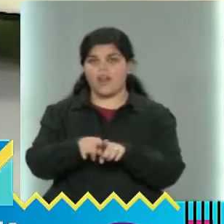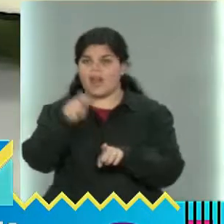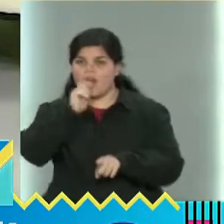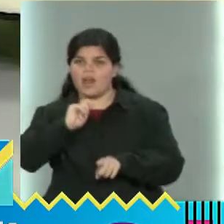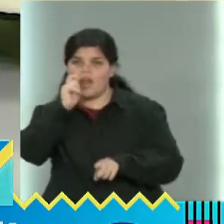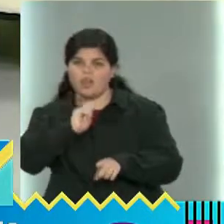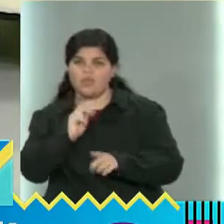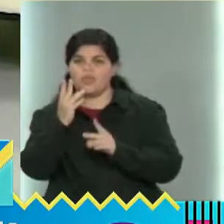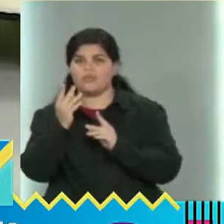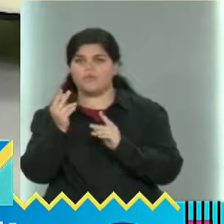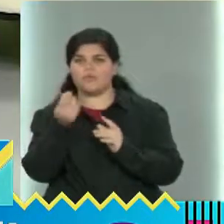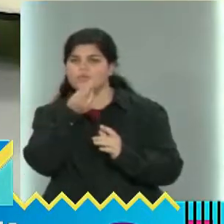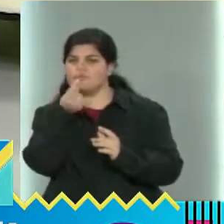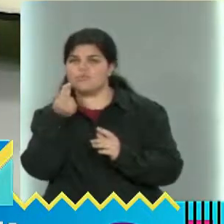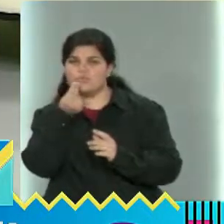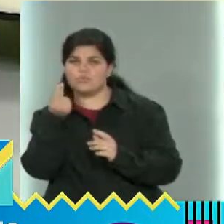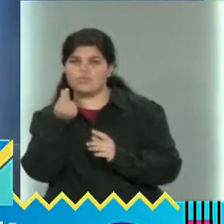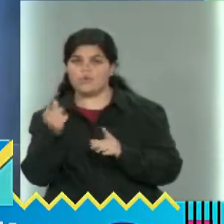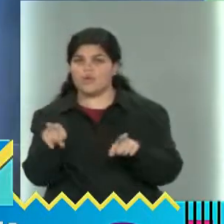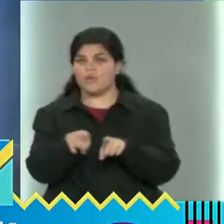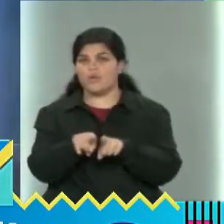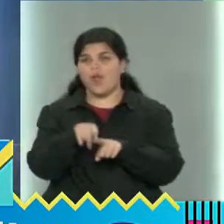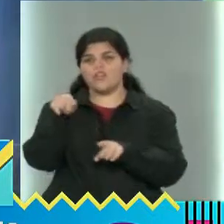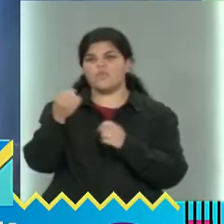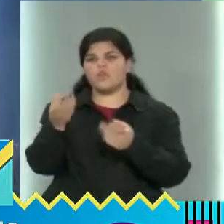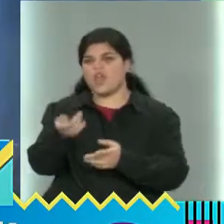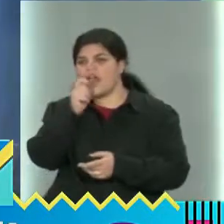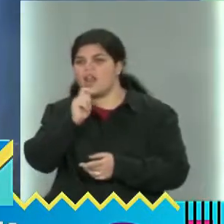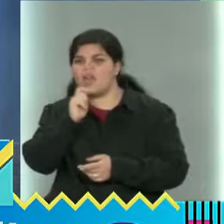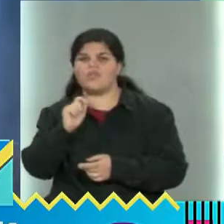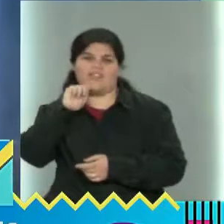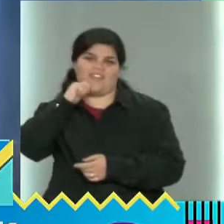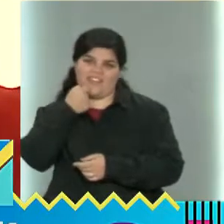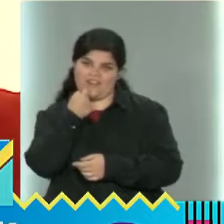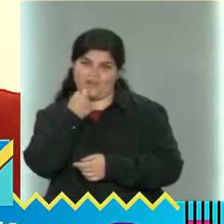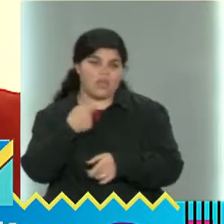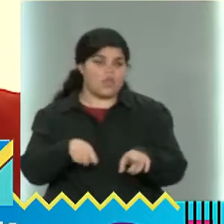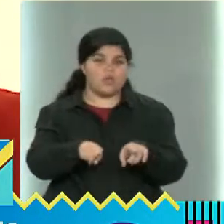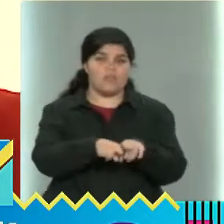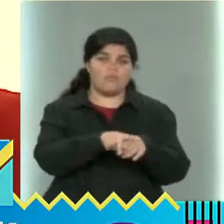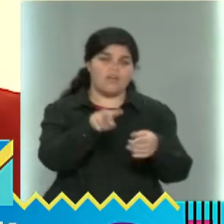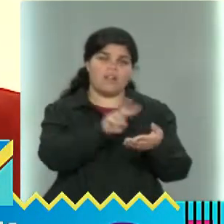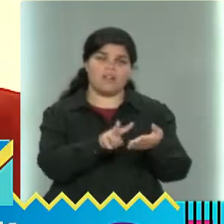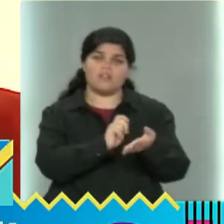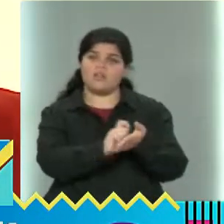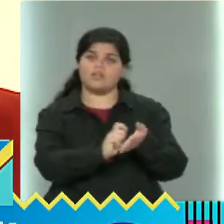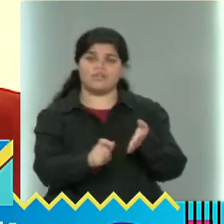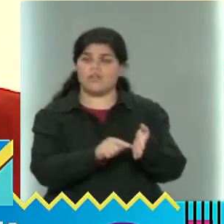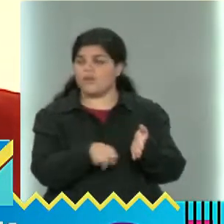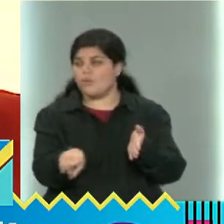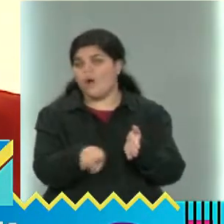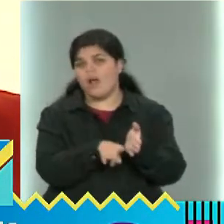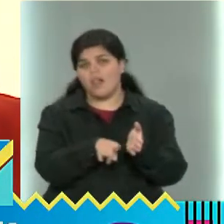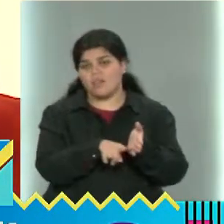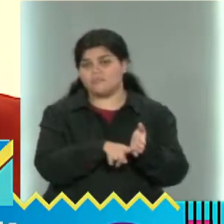se alimenta con un helado, pero lo toma porque es rico. Pero después de eso, como